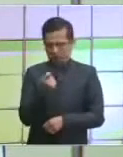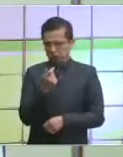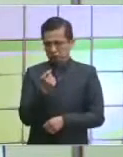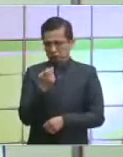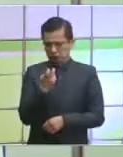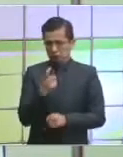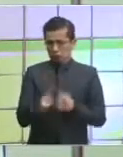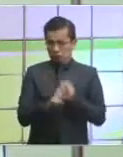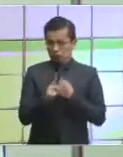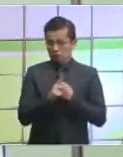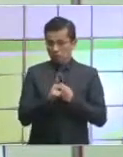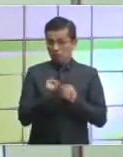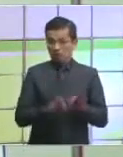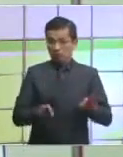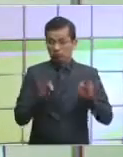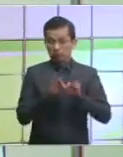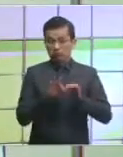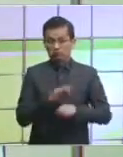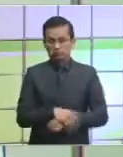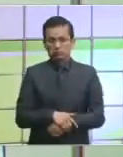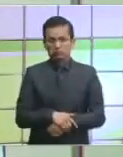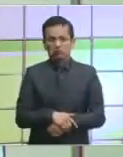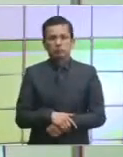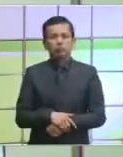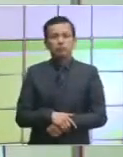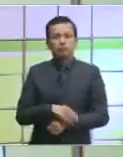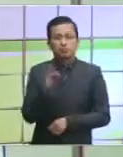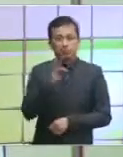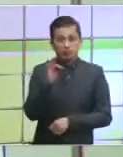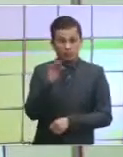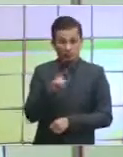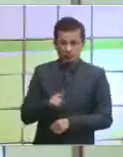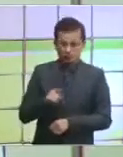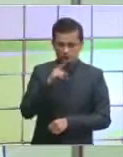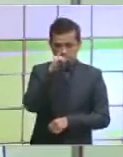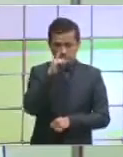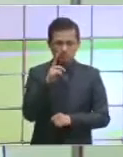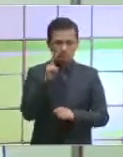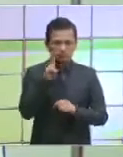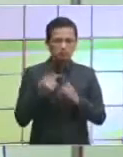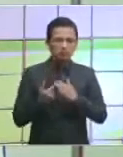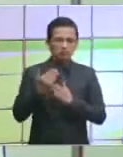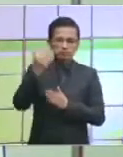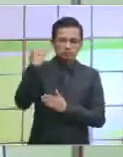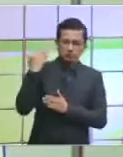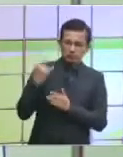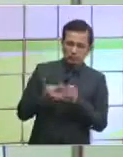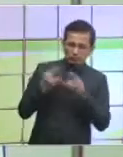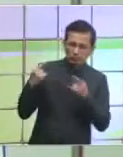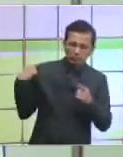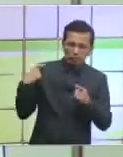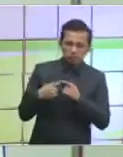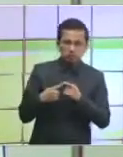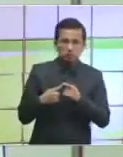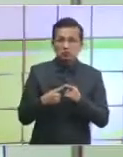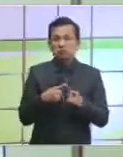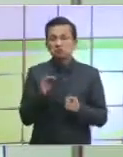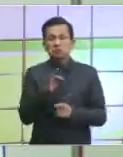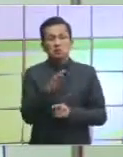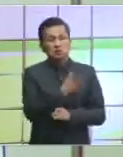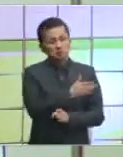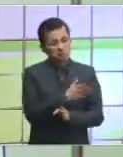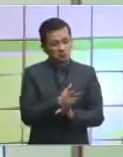yo creo que esto de verdad se hace si ustedes lo analizan históricamente otra vez solo en el 19 hasta los años